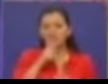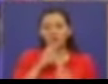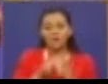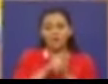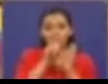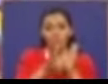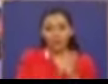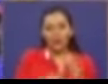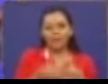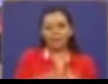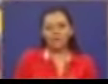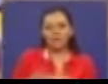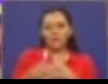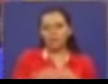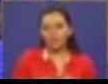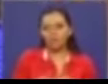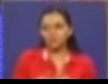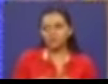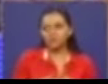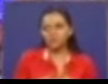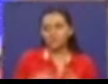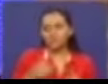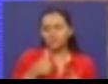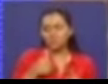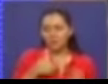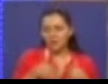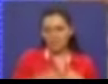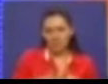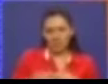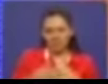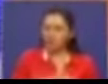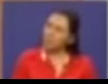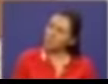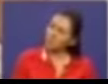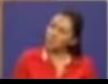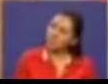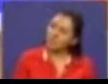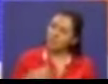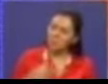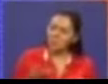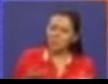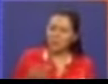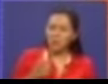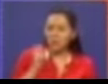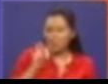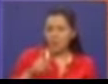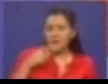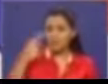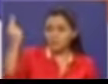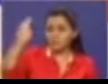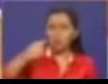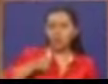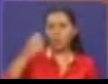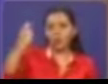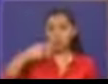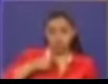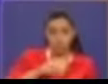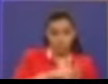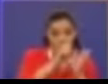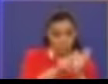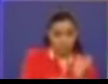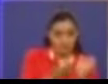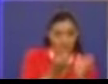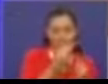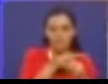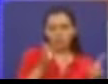la embajada de Estados Unidos. Y querían condicionarnos, que ellos calificaban al director y que ellos tenían,